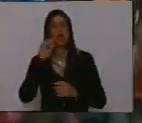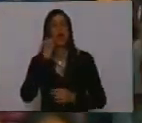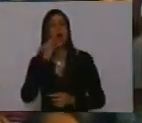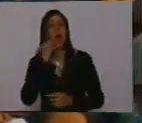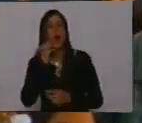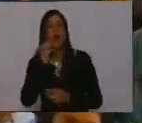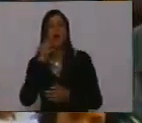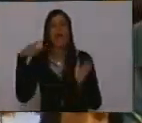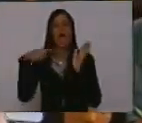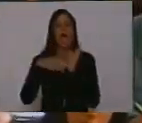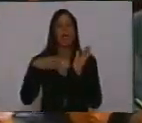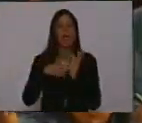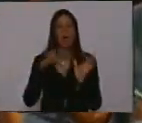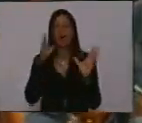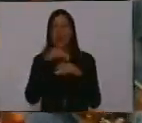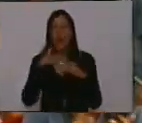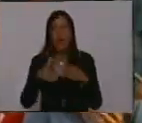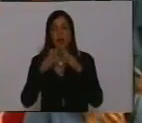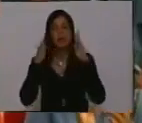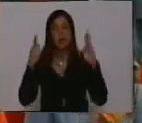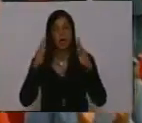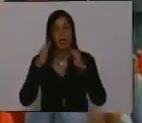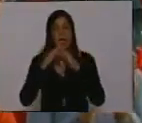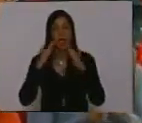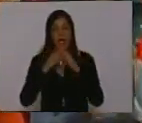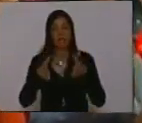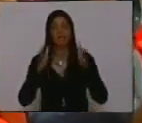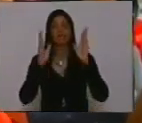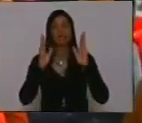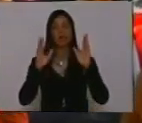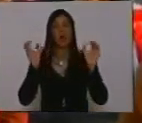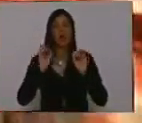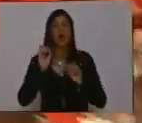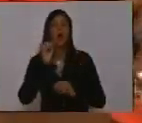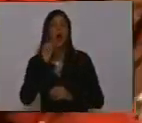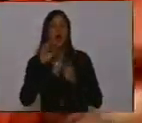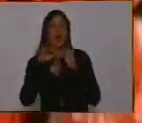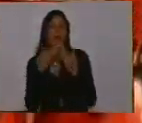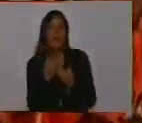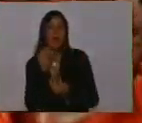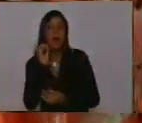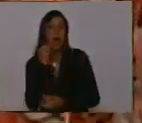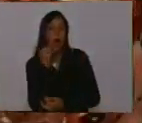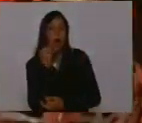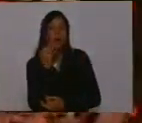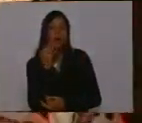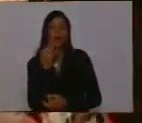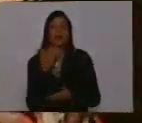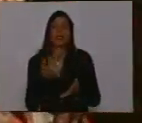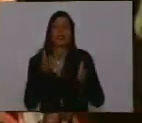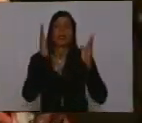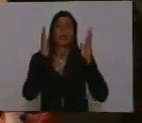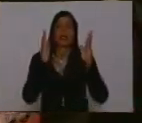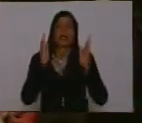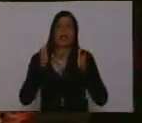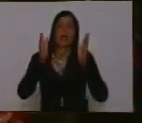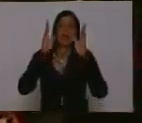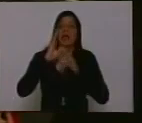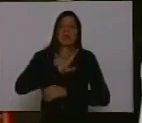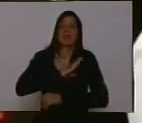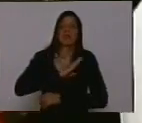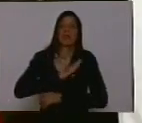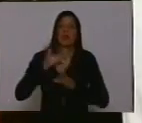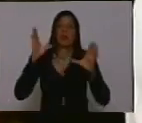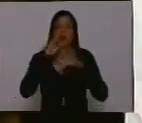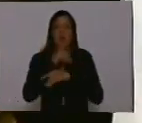está la juventud que está en condición de alquiler, que está en situación de vivienda indeble,